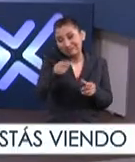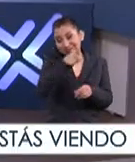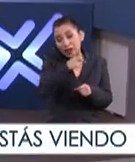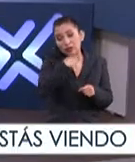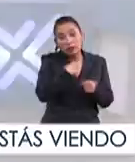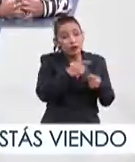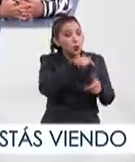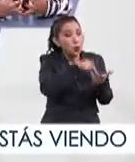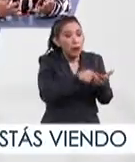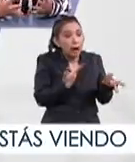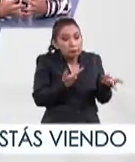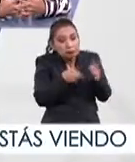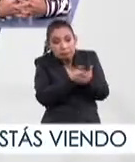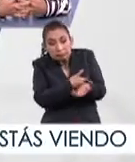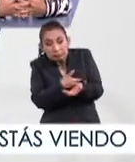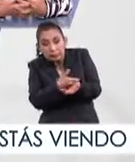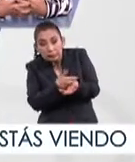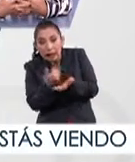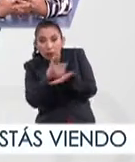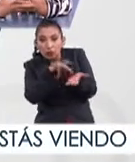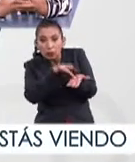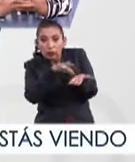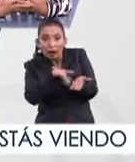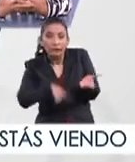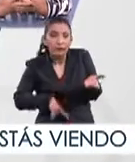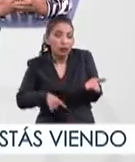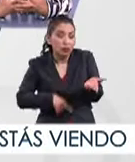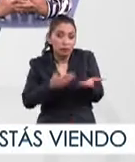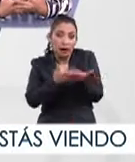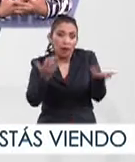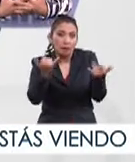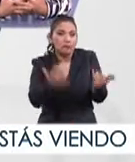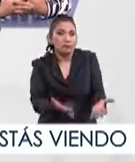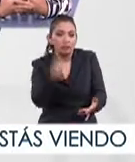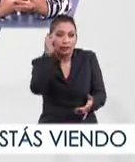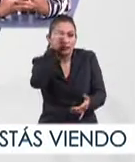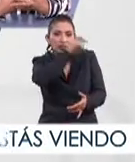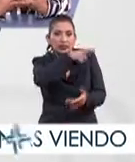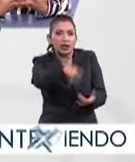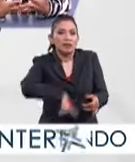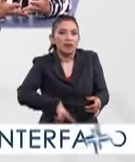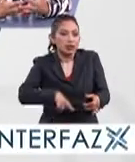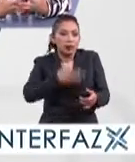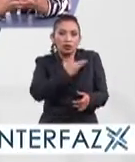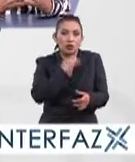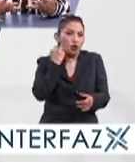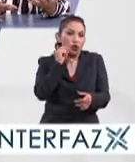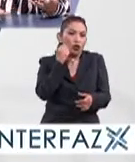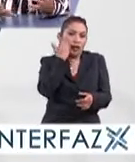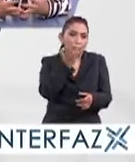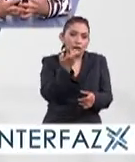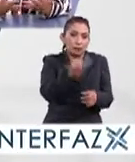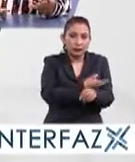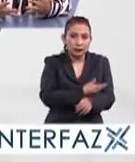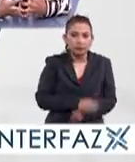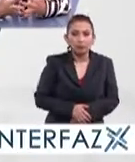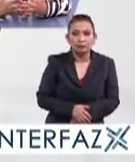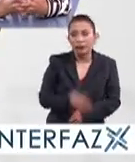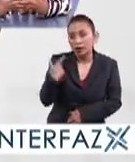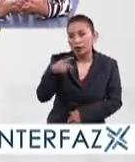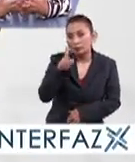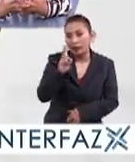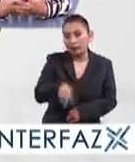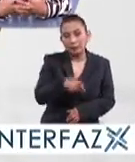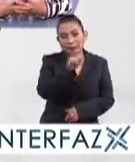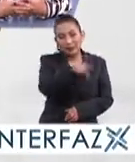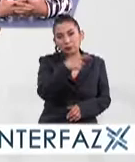ellos tienen que vivir en lugares pues auspiciados por el gobierno y pues se están convirtiendo en carga de gobierno, que es lo que pues no queremos que eso suceda, pero lamentablemente